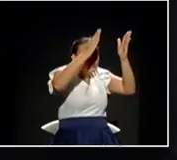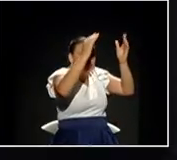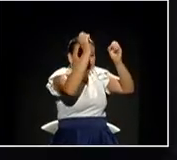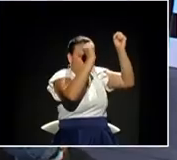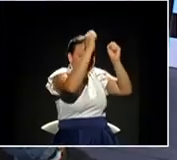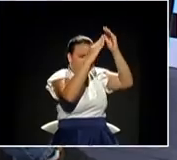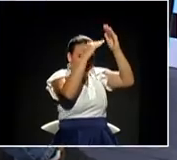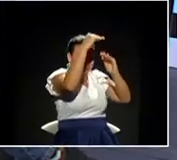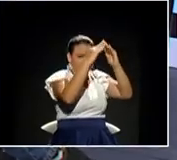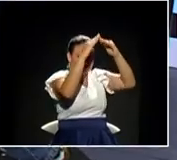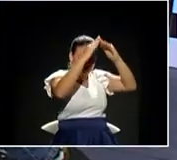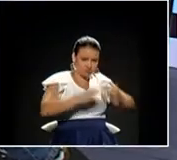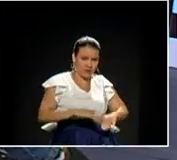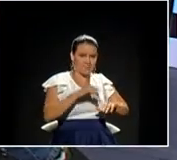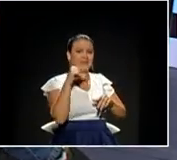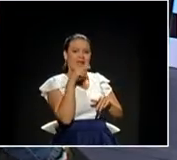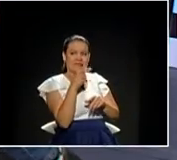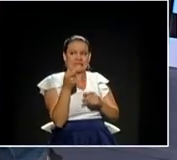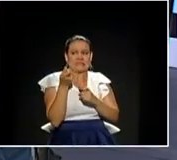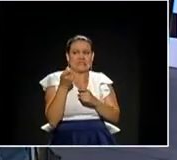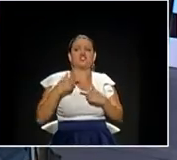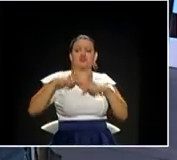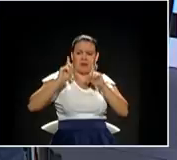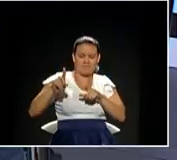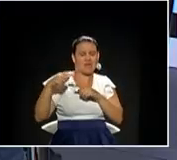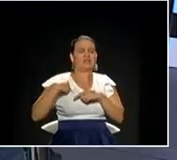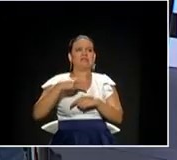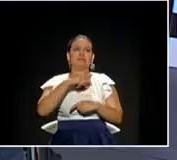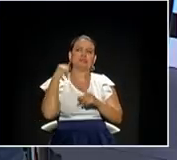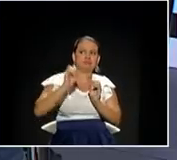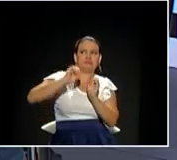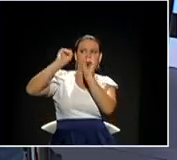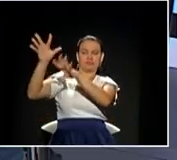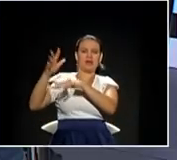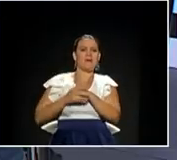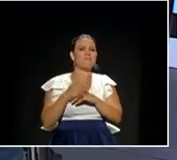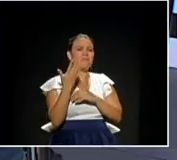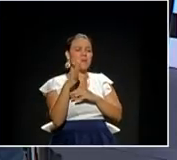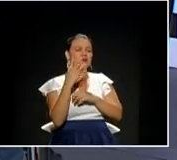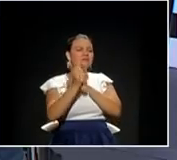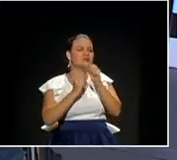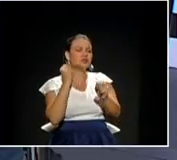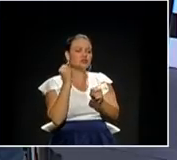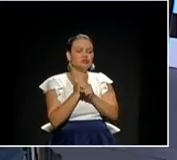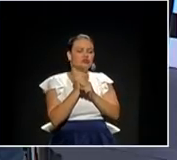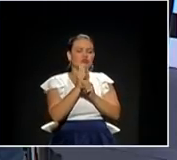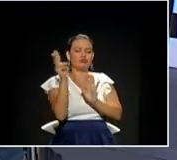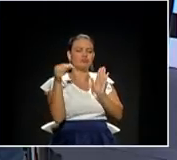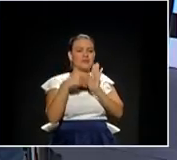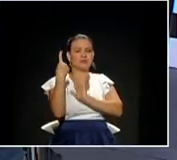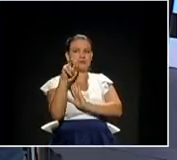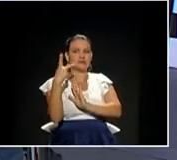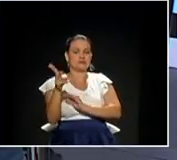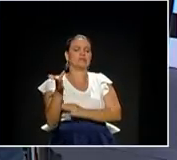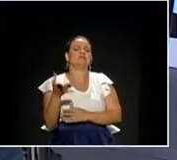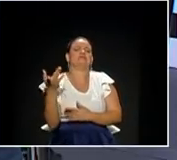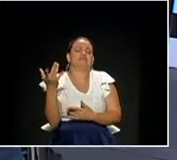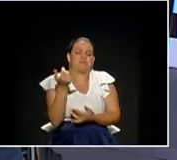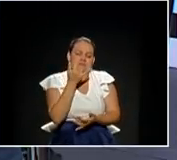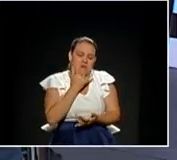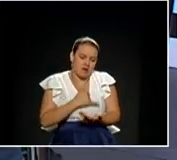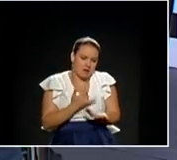alcaldía pues este aparte este edificio fue recibido en el 2012 que voy a hacer uno decirle a las personas